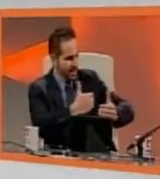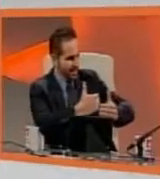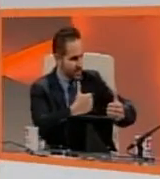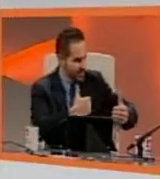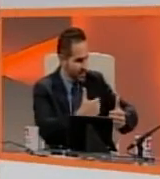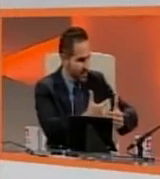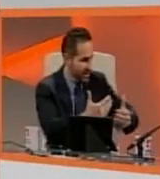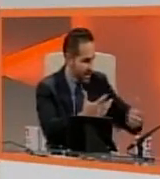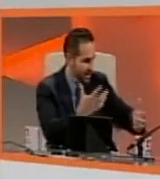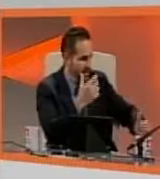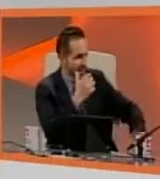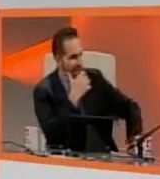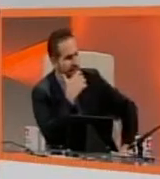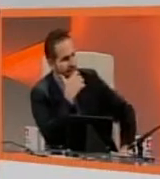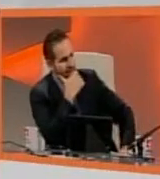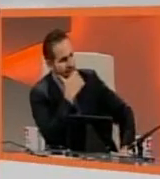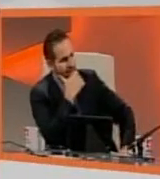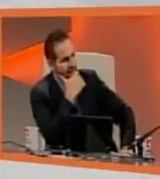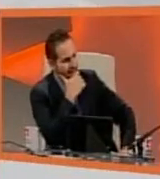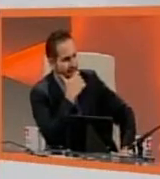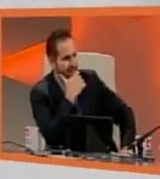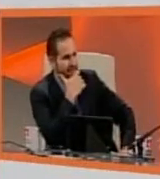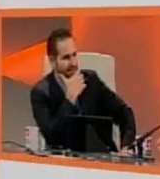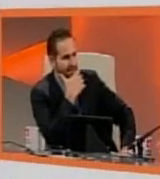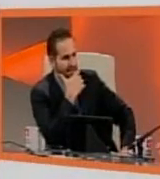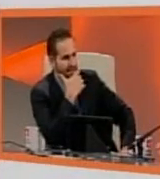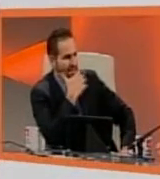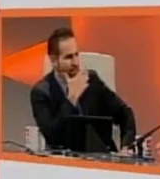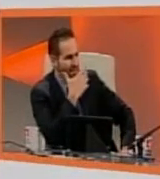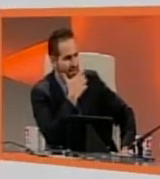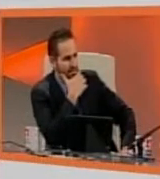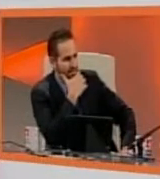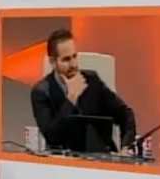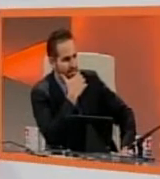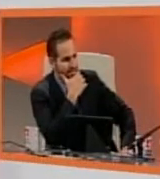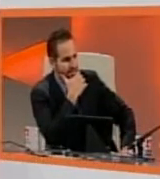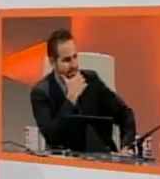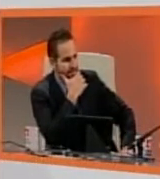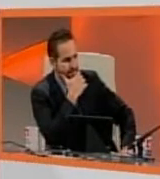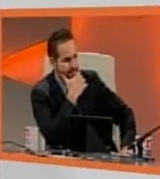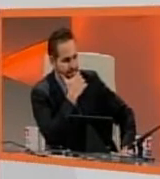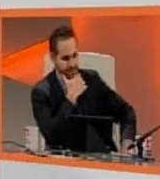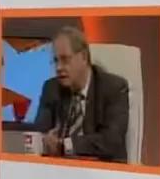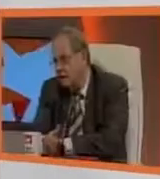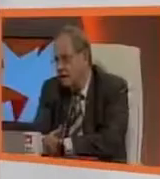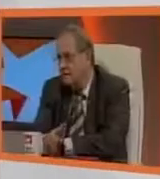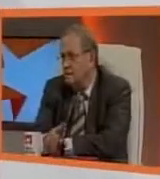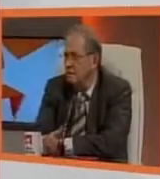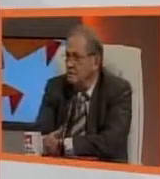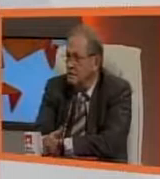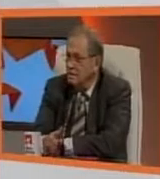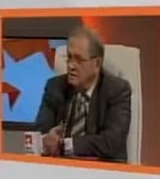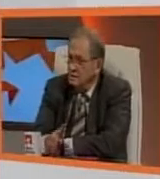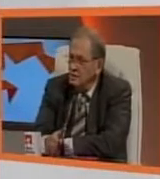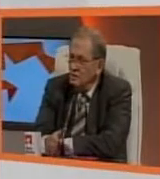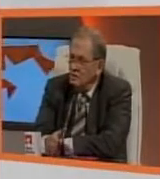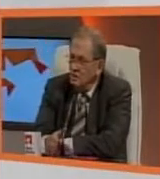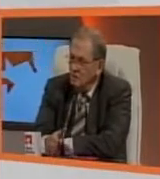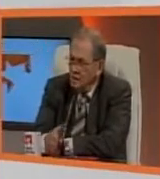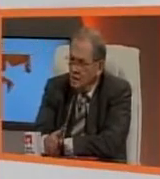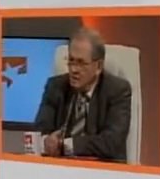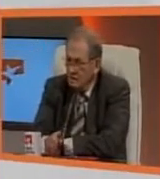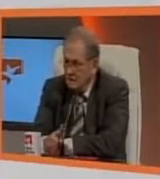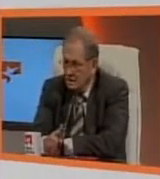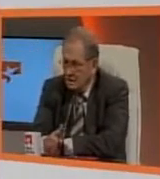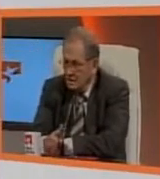fuerzas detrás, ¿no?, con las que quiere congraciarse, simpatizar, a su base, podemos decir. Evidentemente, mira, evidentemente en Estados